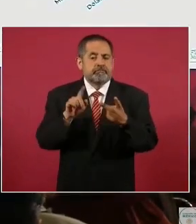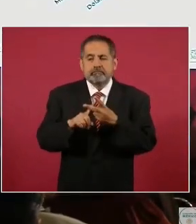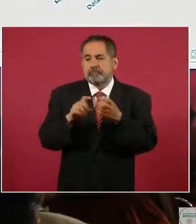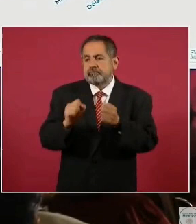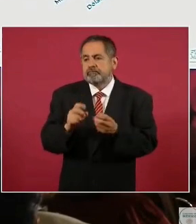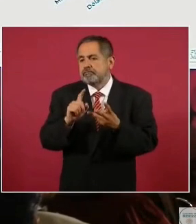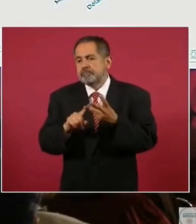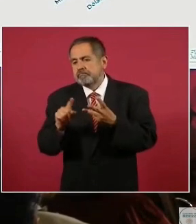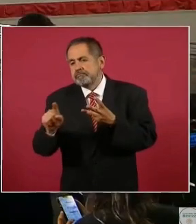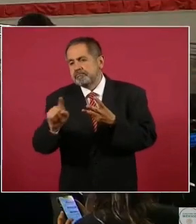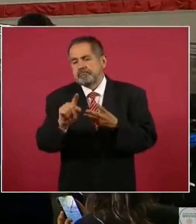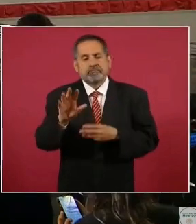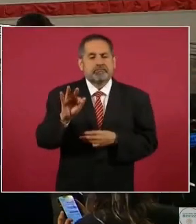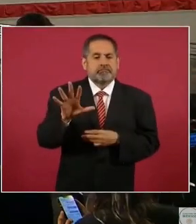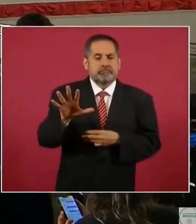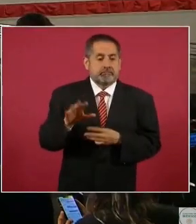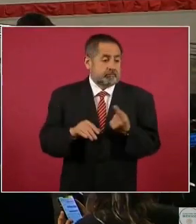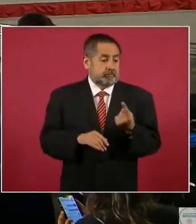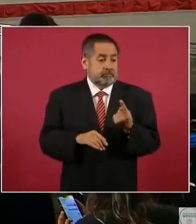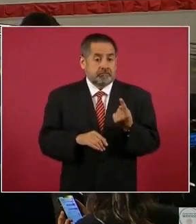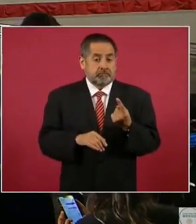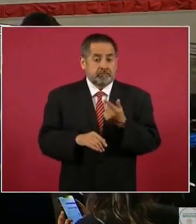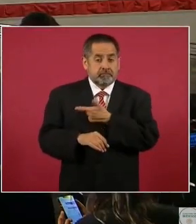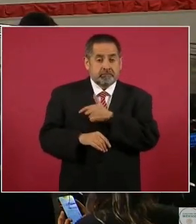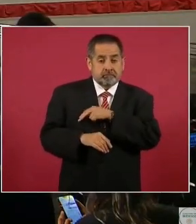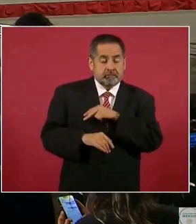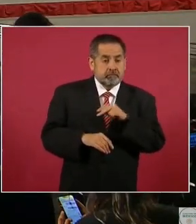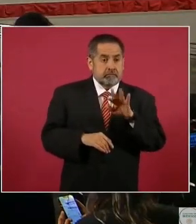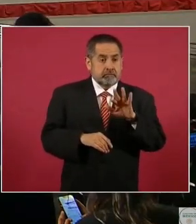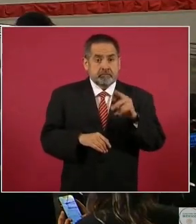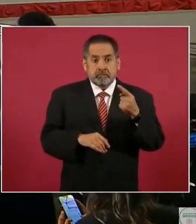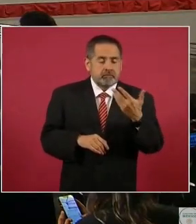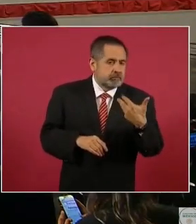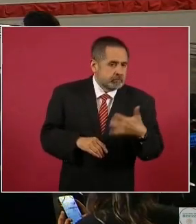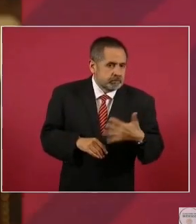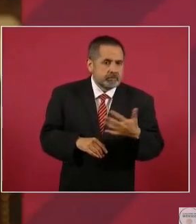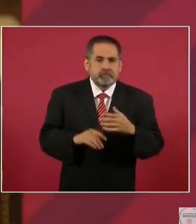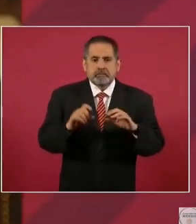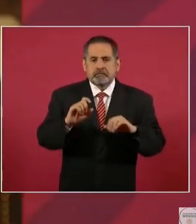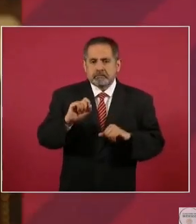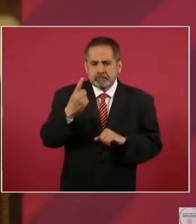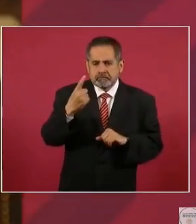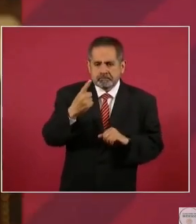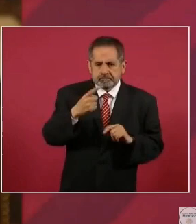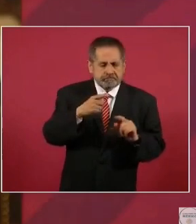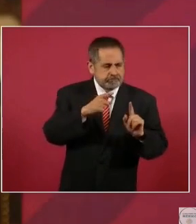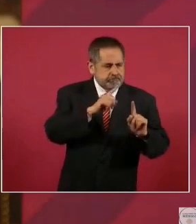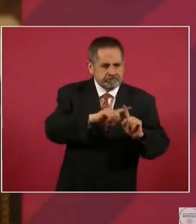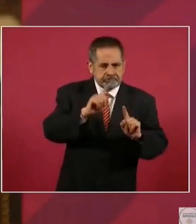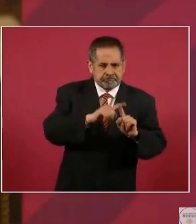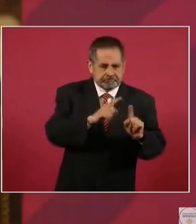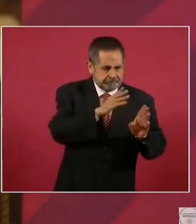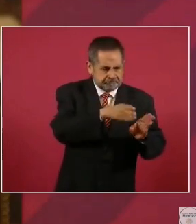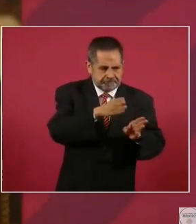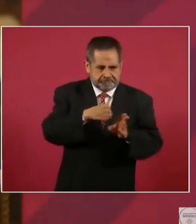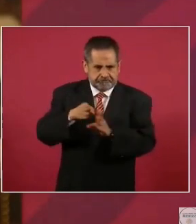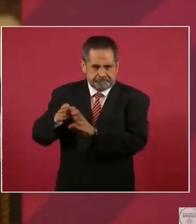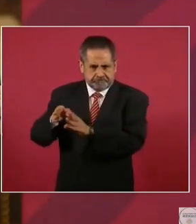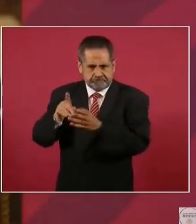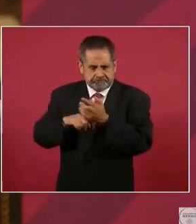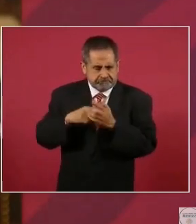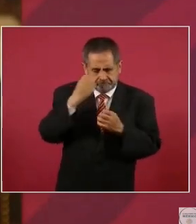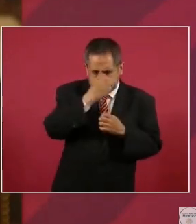el 45 el total de rubros son 21 que se llevan en la fiscalía